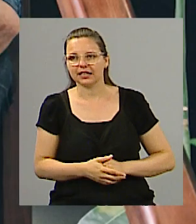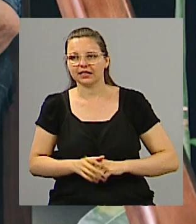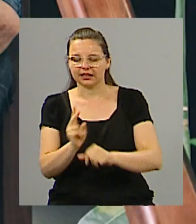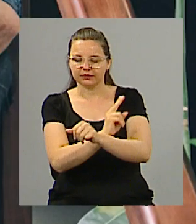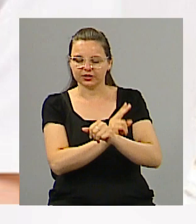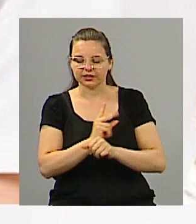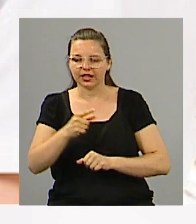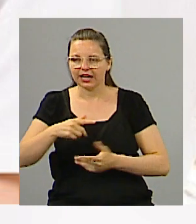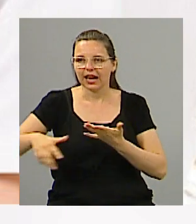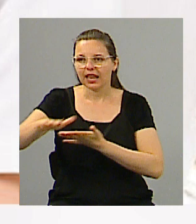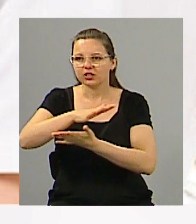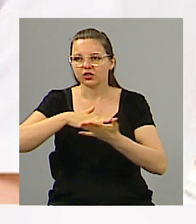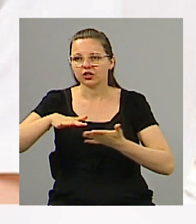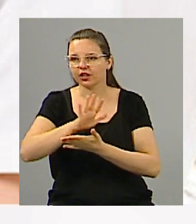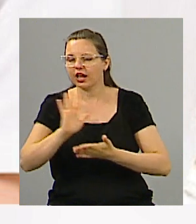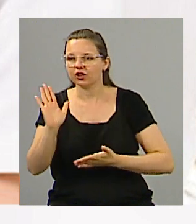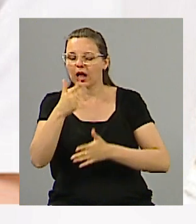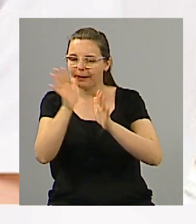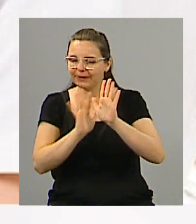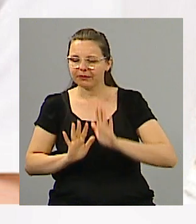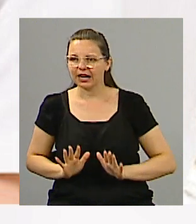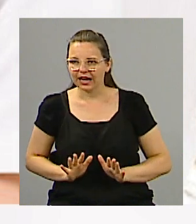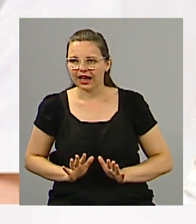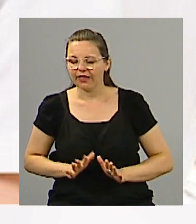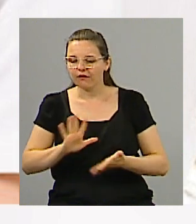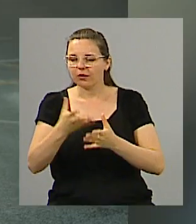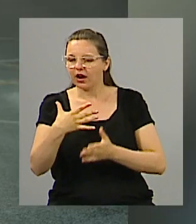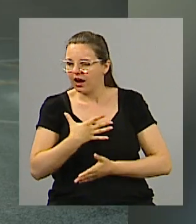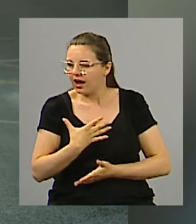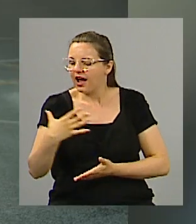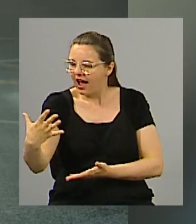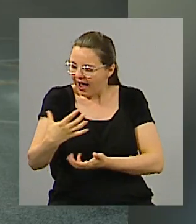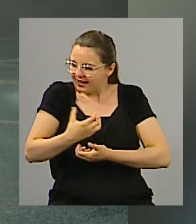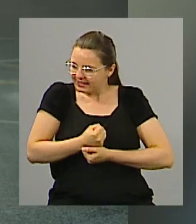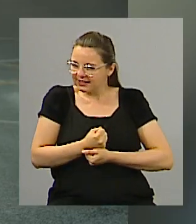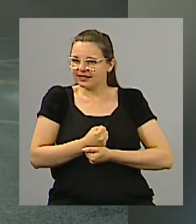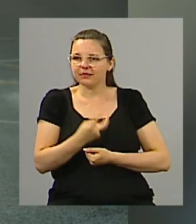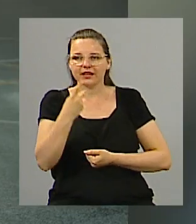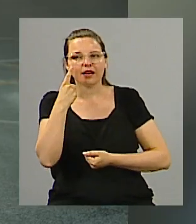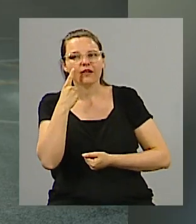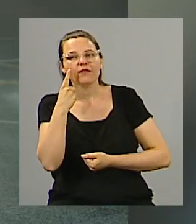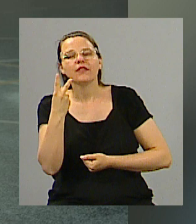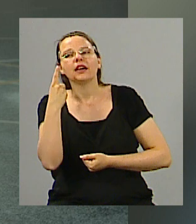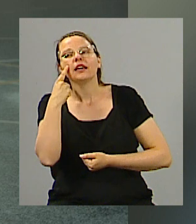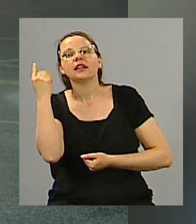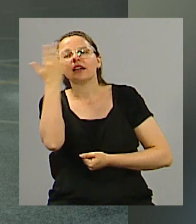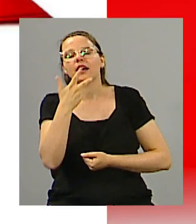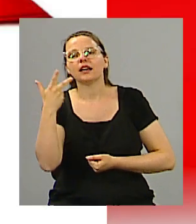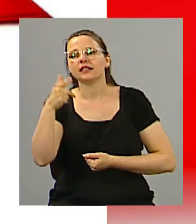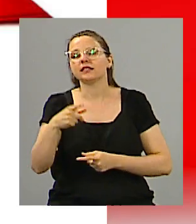está preparada para poder aceptar a una persona VIH positivo. Hay mucha discriminación. Sí.